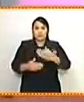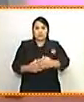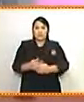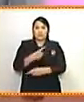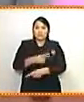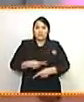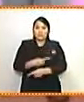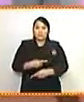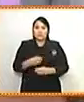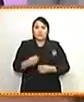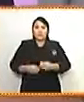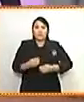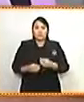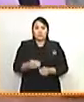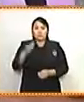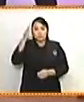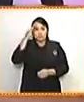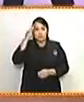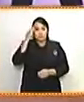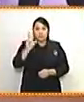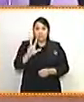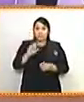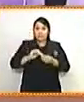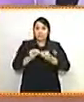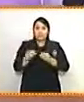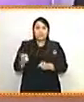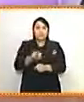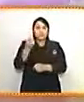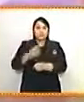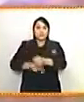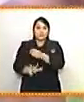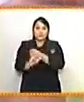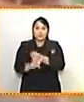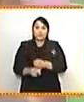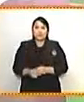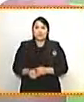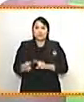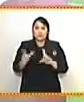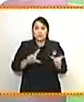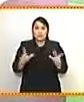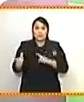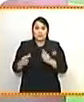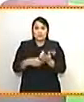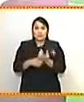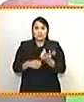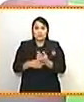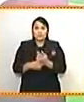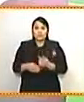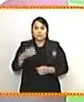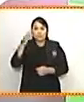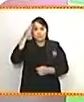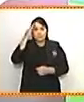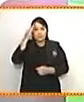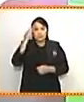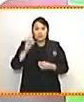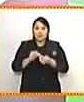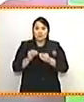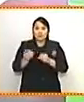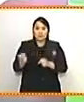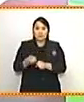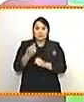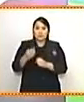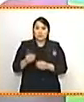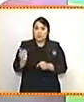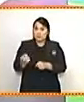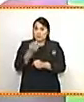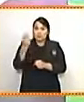diversión de nuestro sorteo conociendo los tres números ganadores de Pega 3. Así que espero estén con su boleto en mano porque usted podría llevar a casita